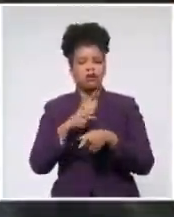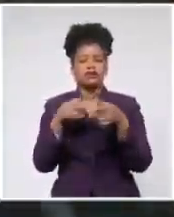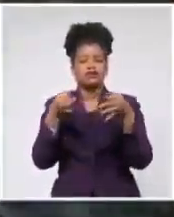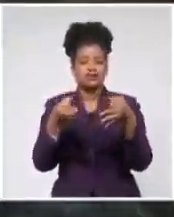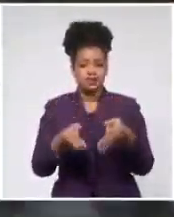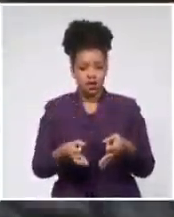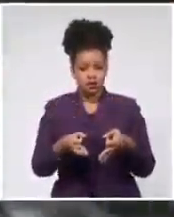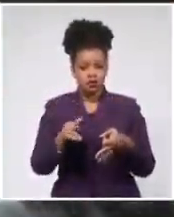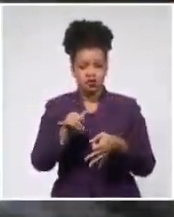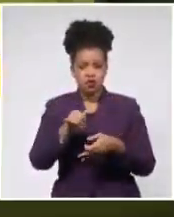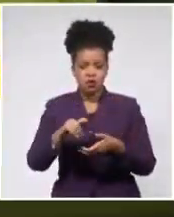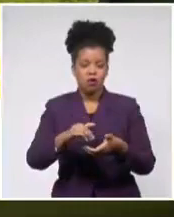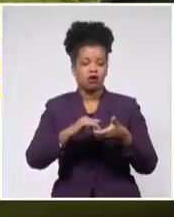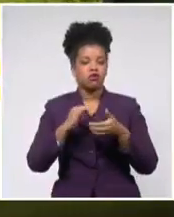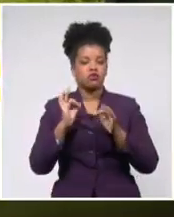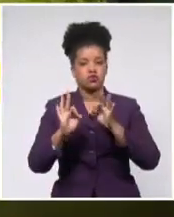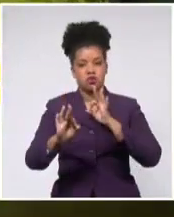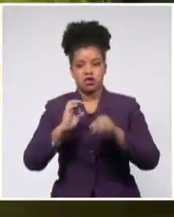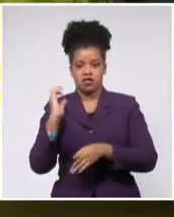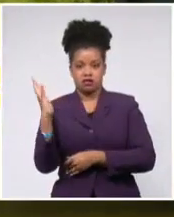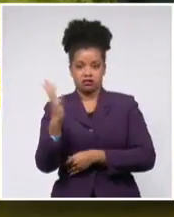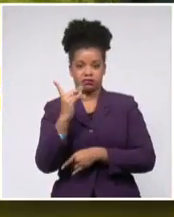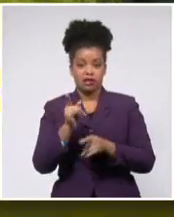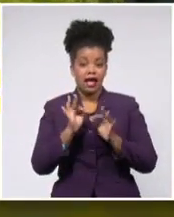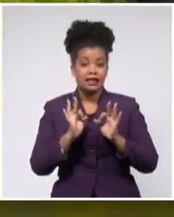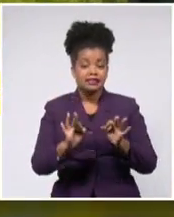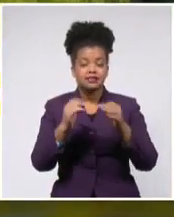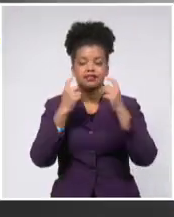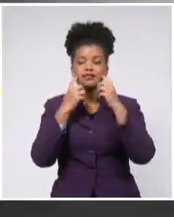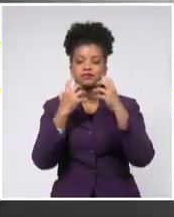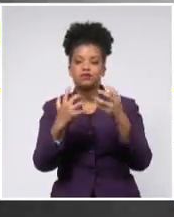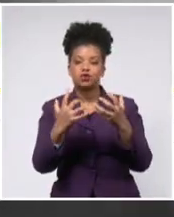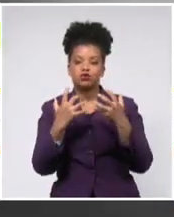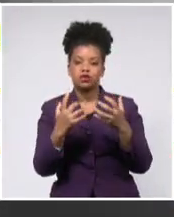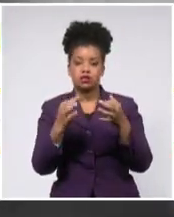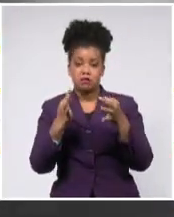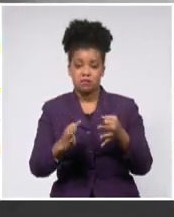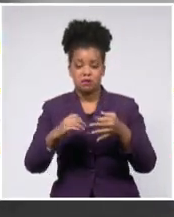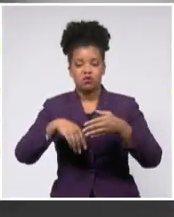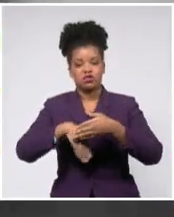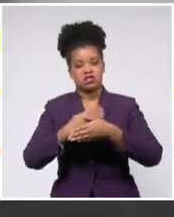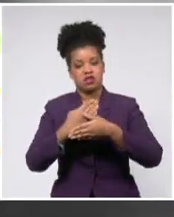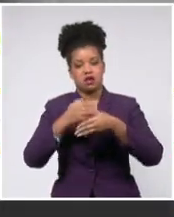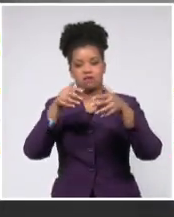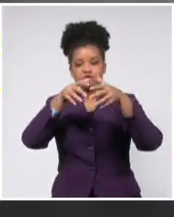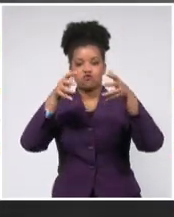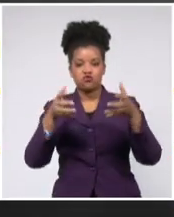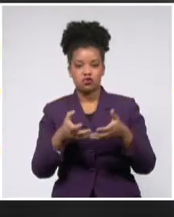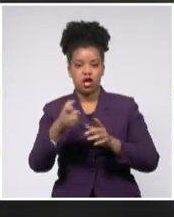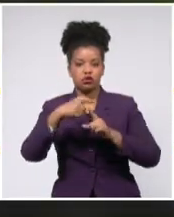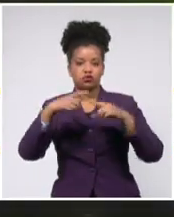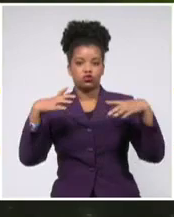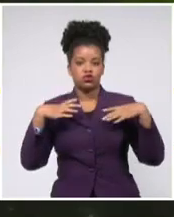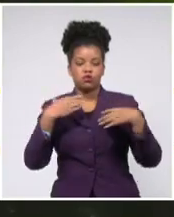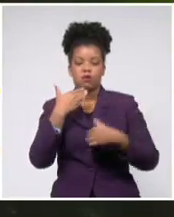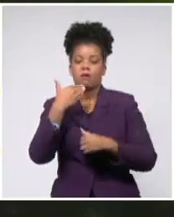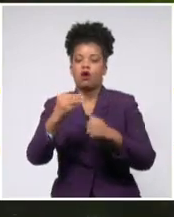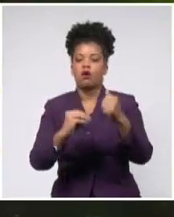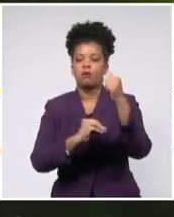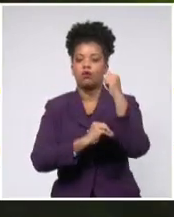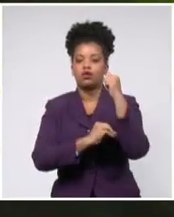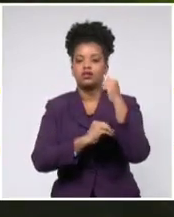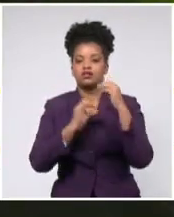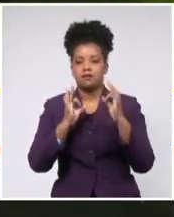por la sostenibilidad. De ahí la importancia de dedicar este Día Mundial del Turismo a potenciar su papel en